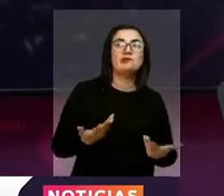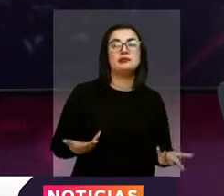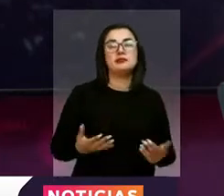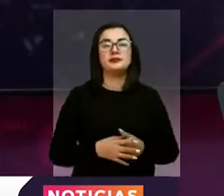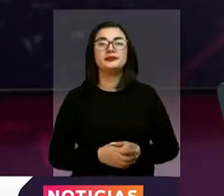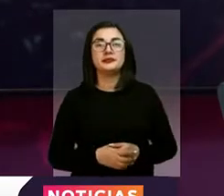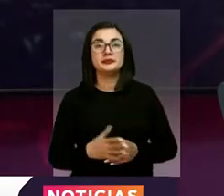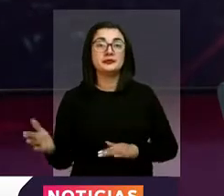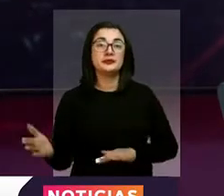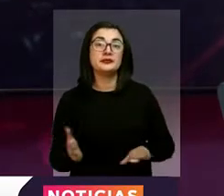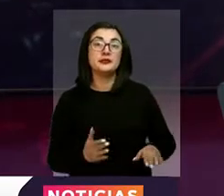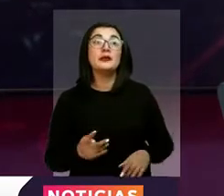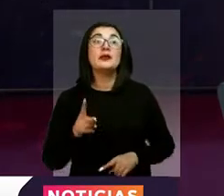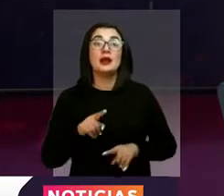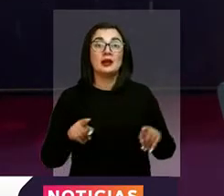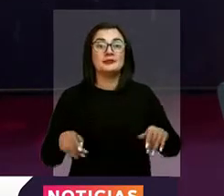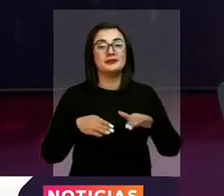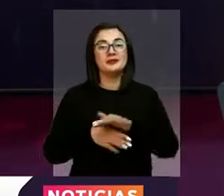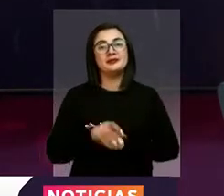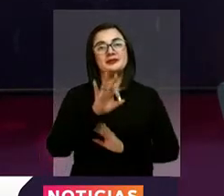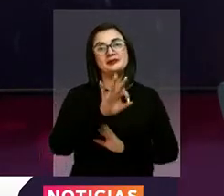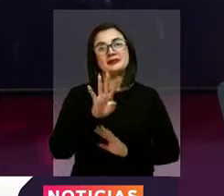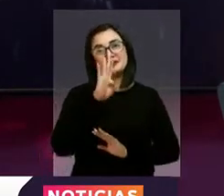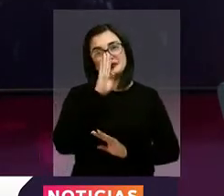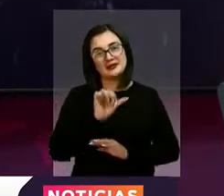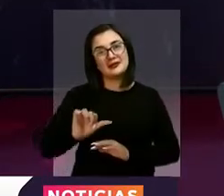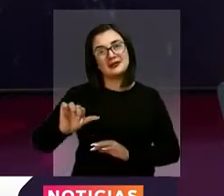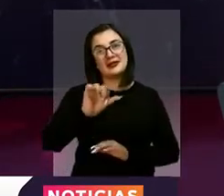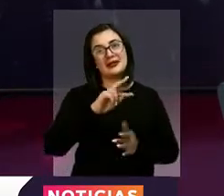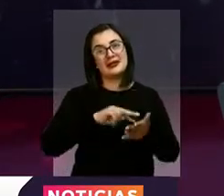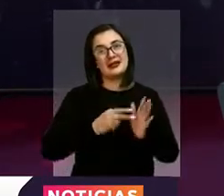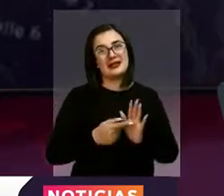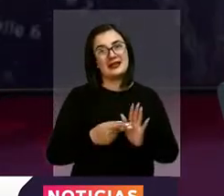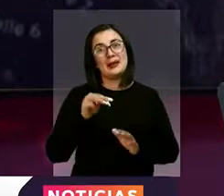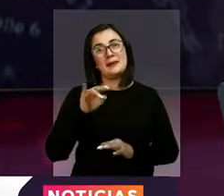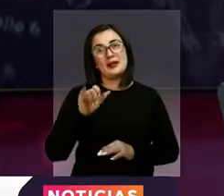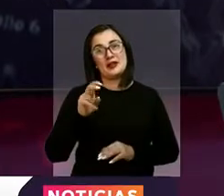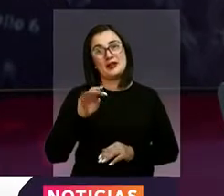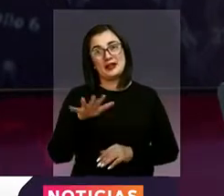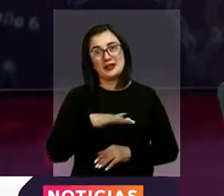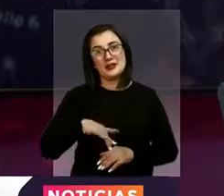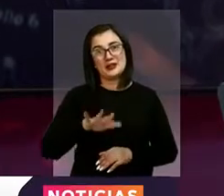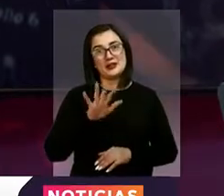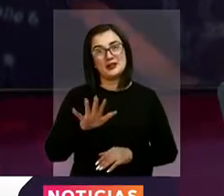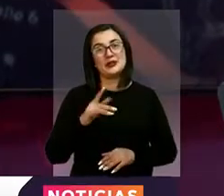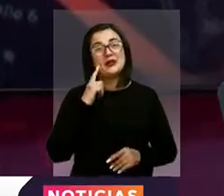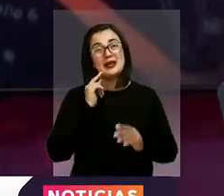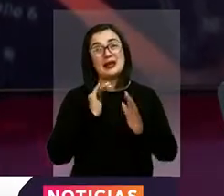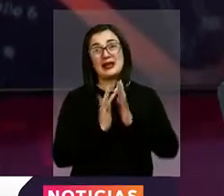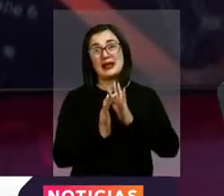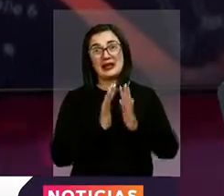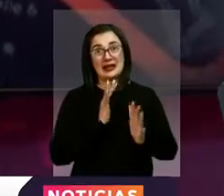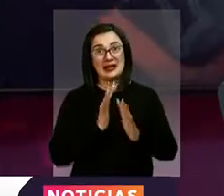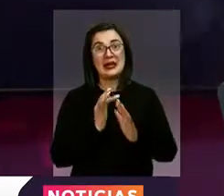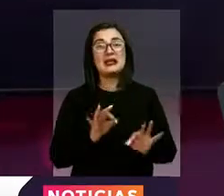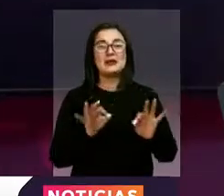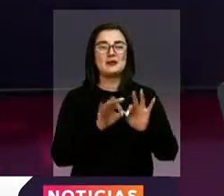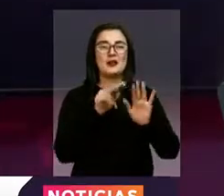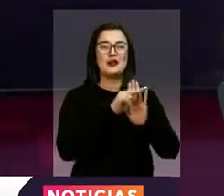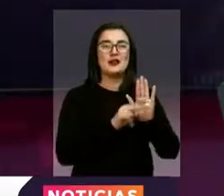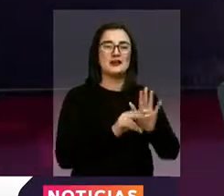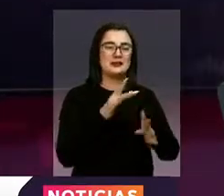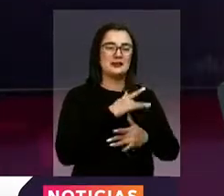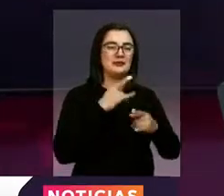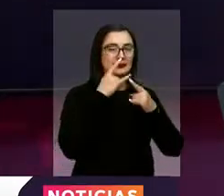y regresaron a las aulas 34 niñas del Colegio Técnico Menorac en la localidad de Los Mártires. Para cumplir con las normas de bioseguridad, se les